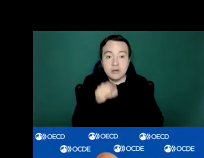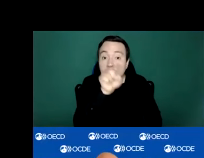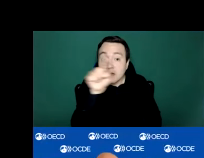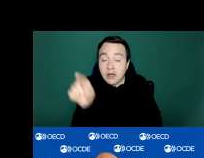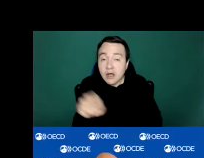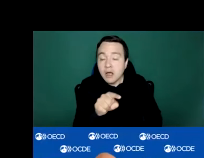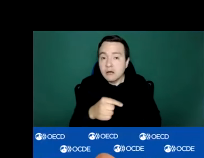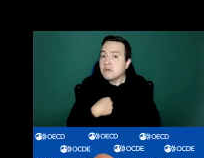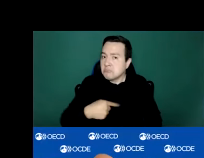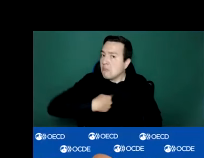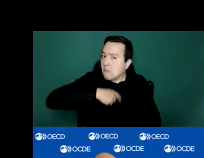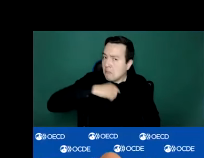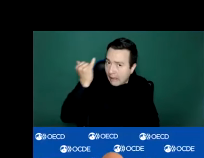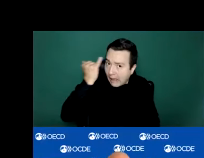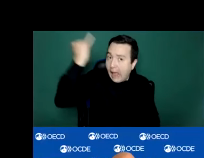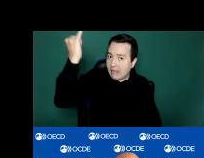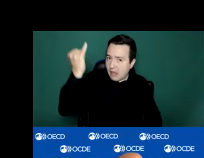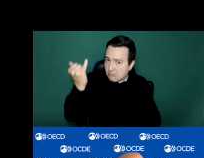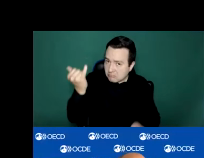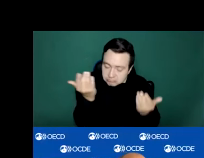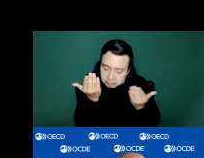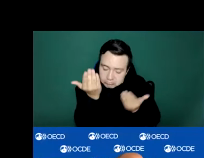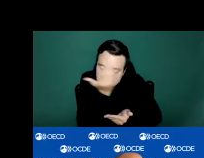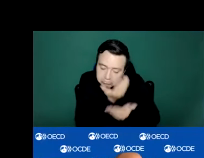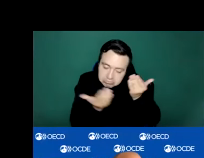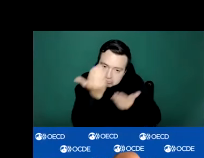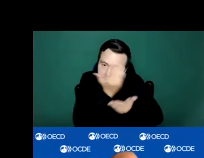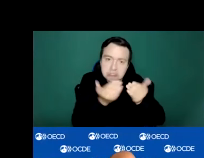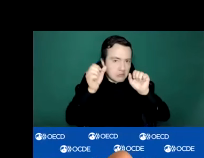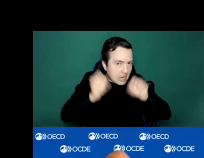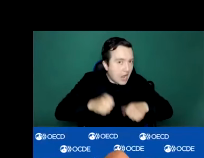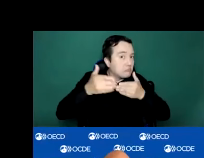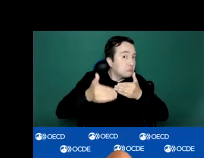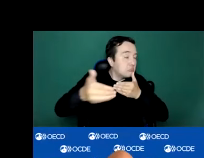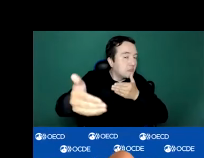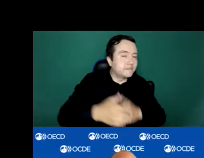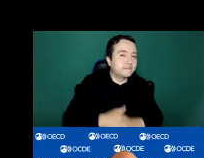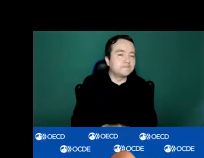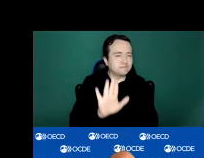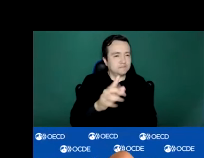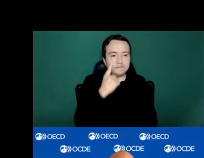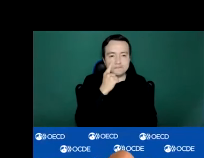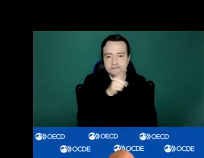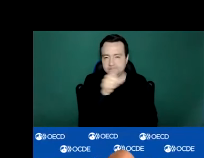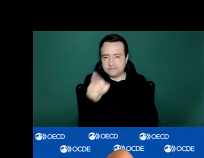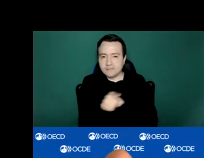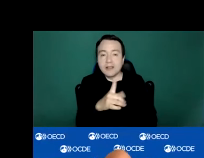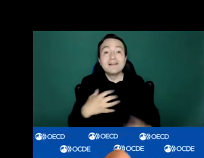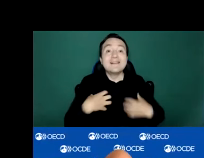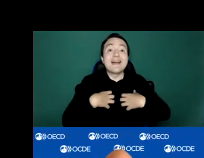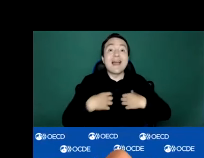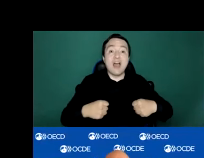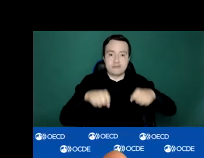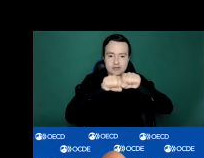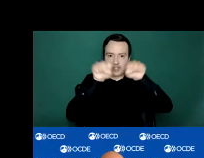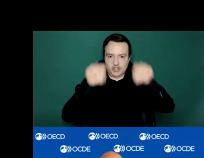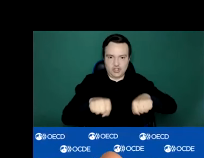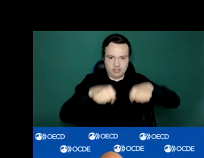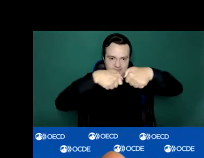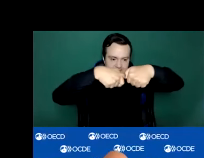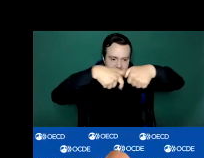considerando en este momento. Normalmente son los aspectos de los sistemas de salud que medimos, incluidas